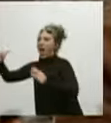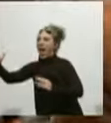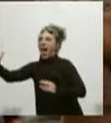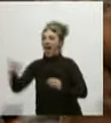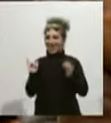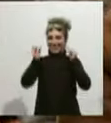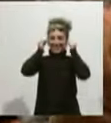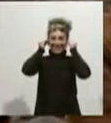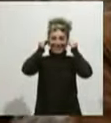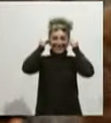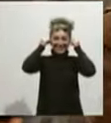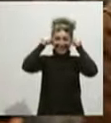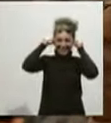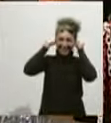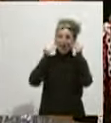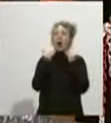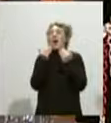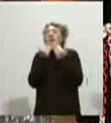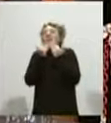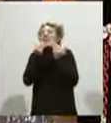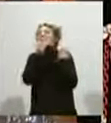Muchas gracias, buenas noches.